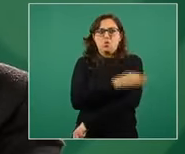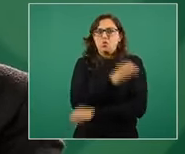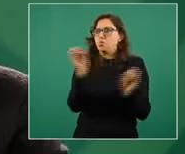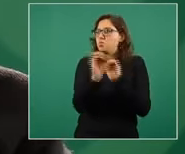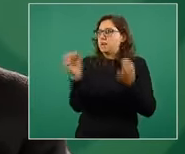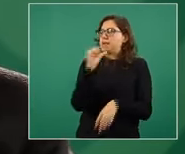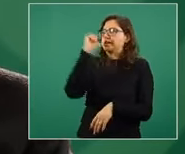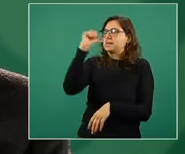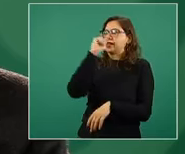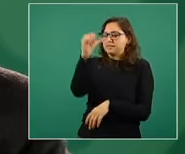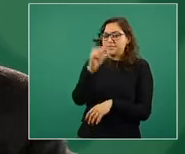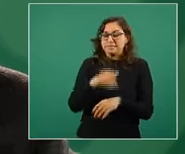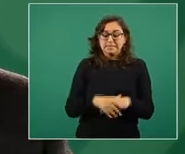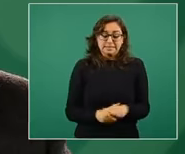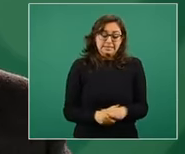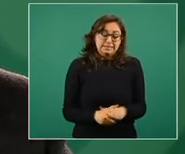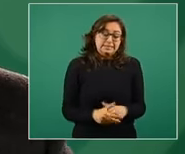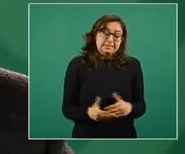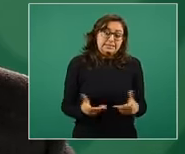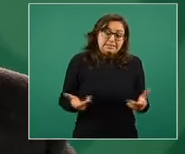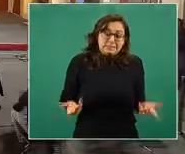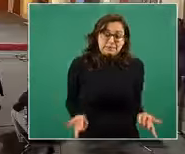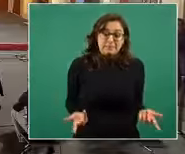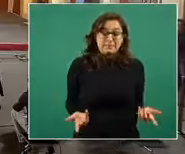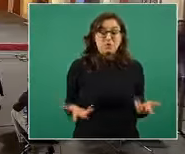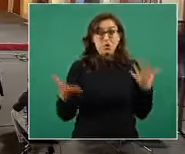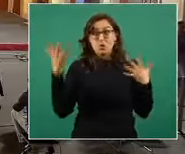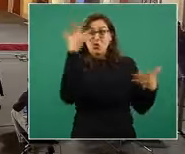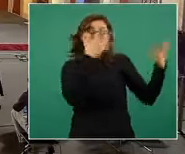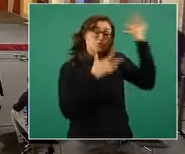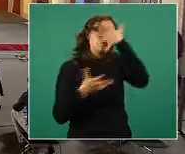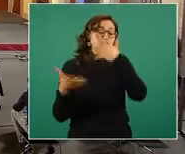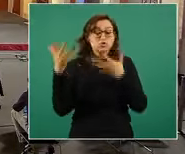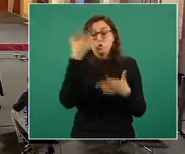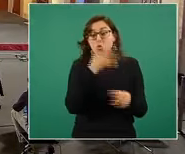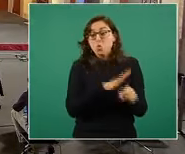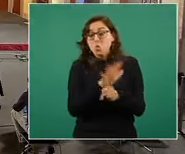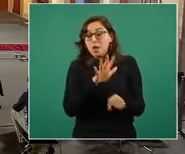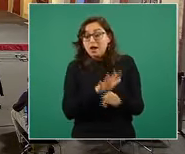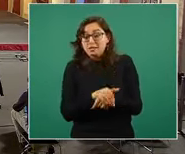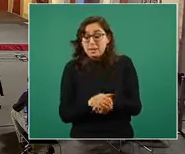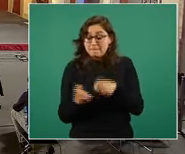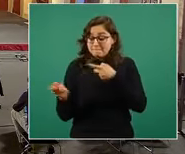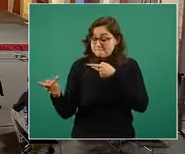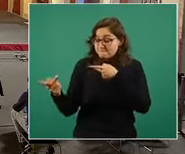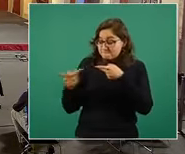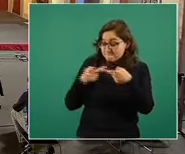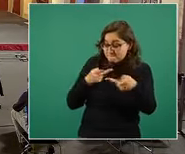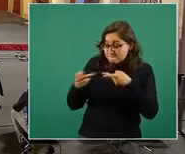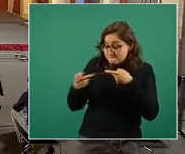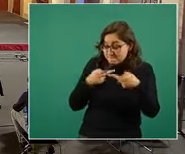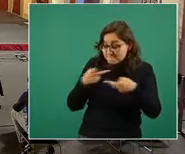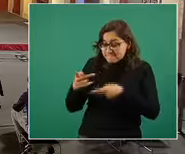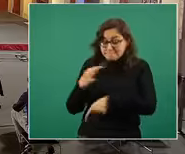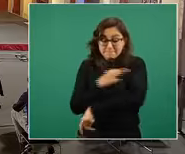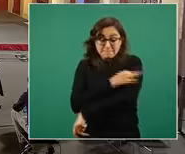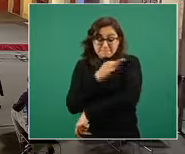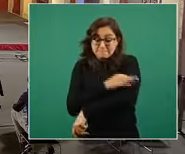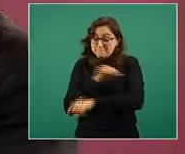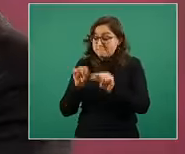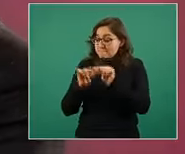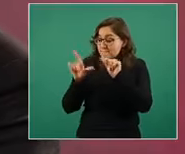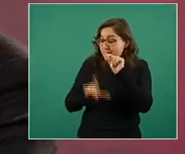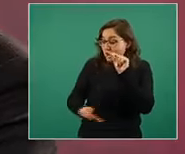Aquí es un poco lo que dice Karina Aguilar, dónde está la confusión. El plan de vacunación en México y en muchos